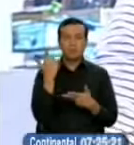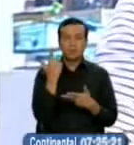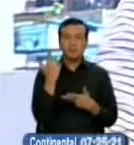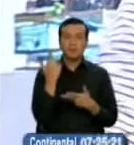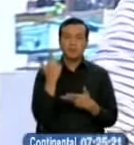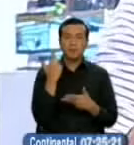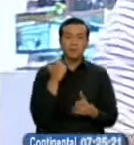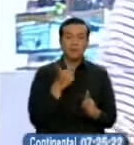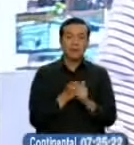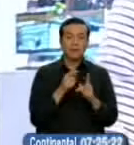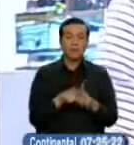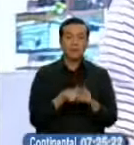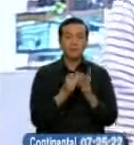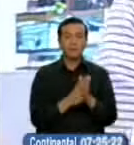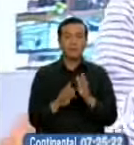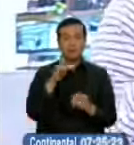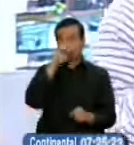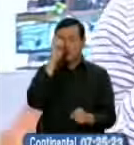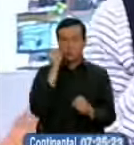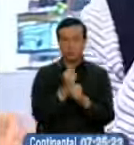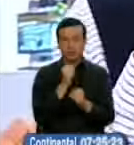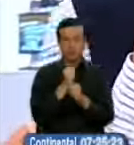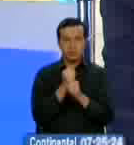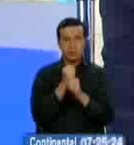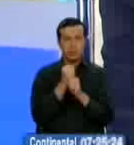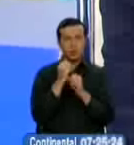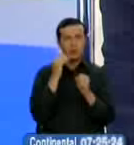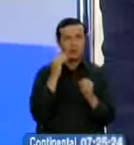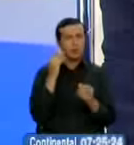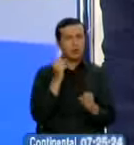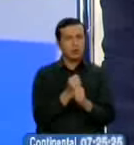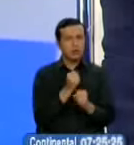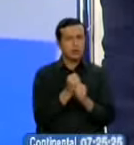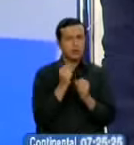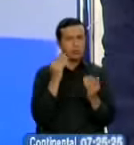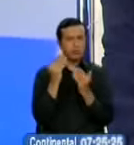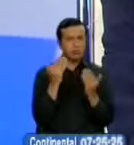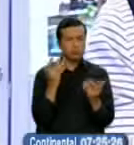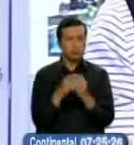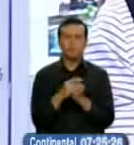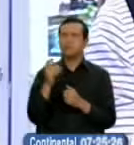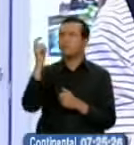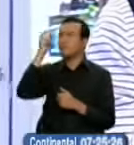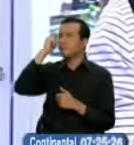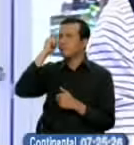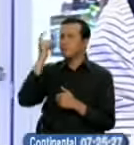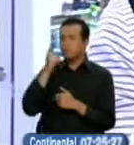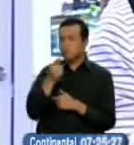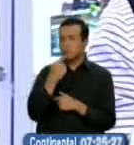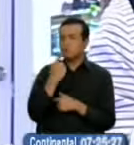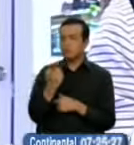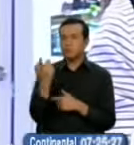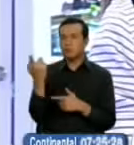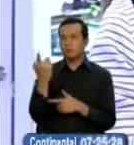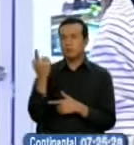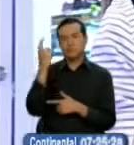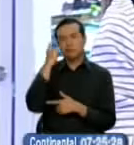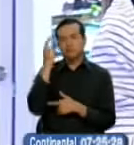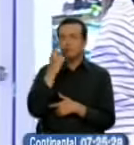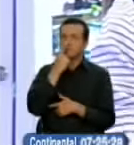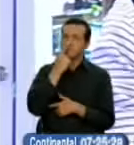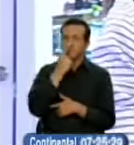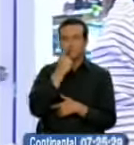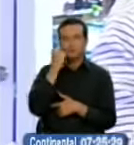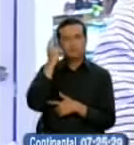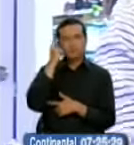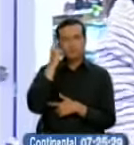la posibilidad de generar empleo. ¿Diferenciación en el régimen laboral? Habría que pensarlo. Lo que tú acabas de decir me parece una idea interesante, me